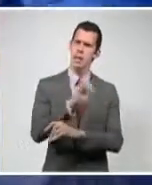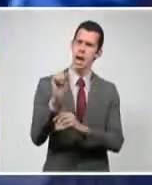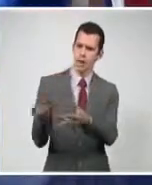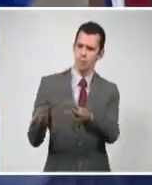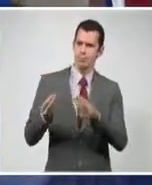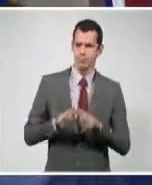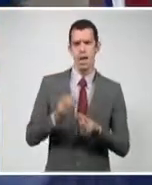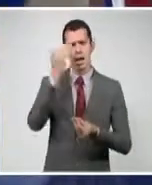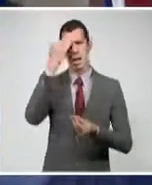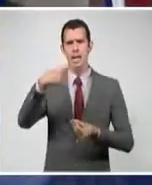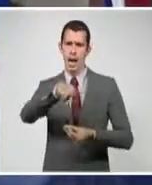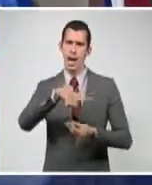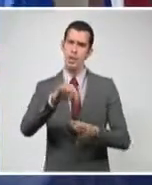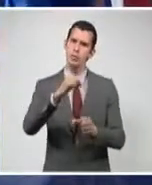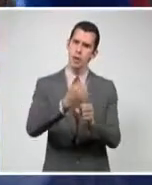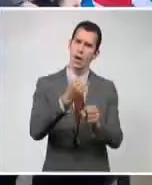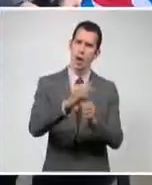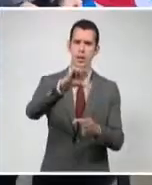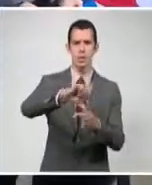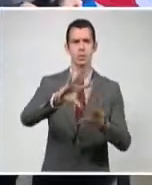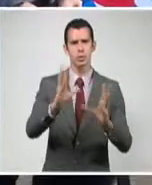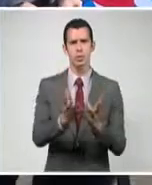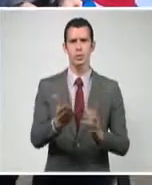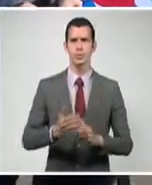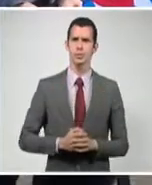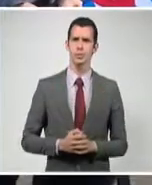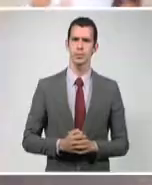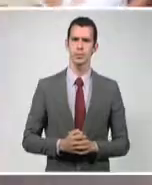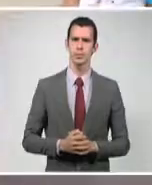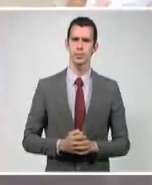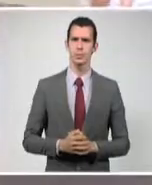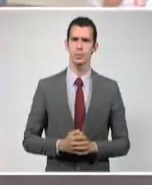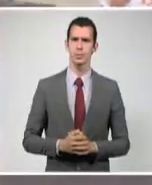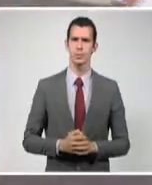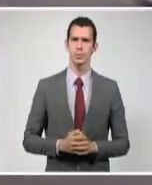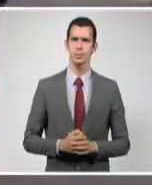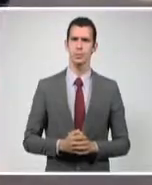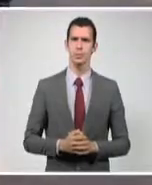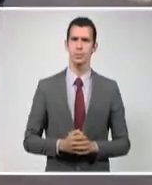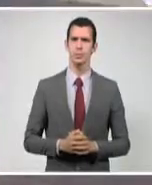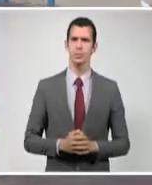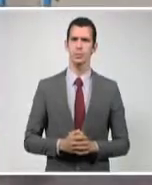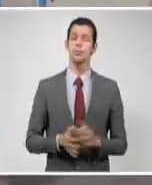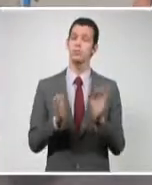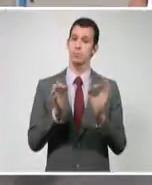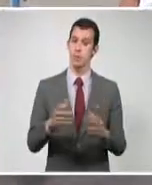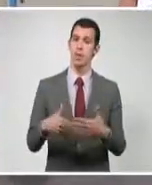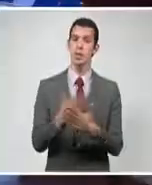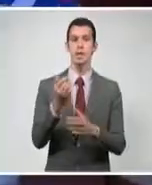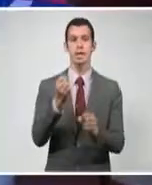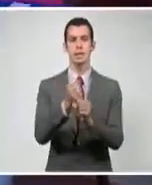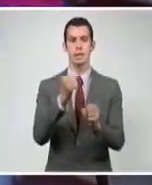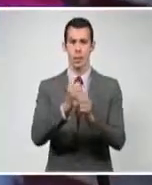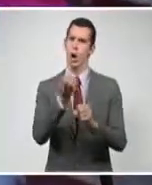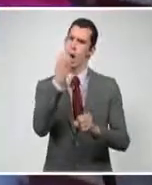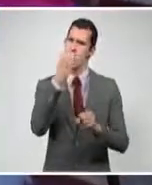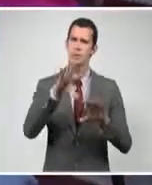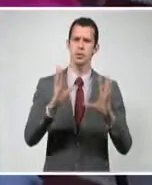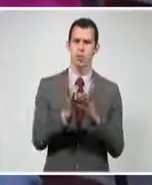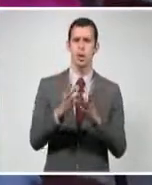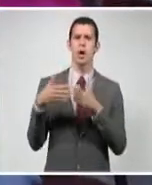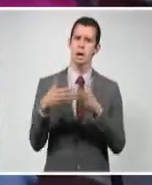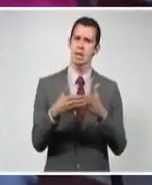muchas potencialidades y reservas para ser más eficientes. A propósito del Día del Trabajador de la Industria Alimentaria, Granma